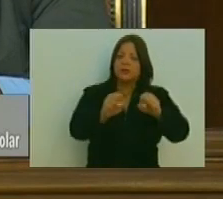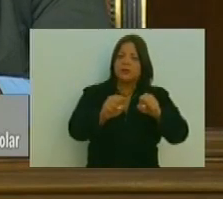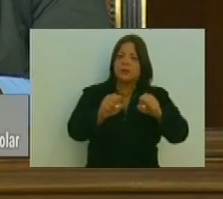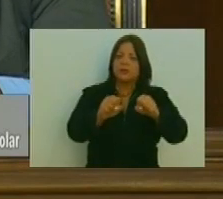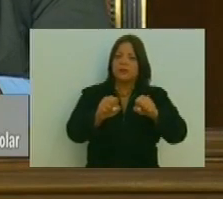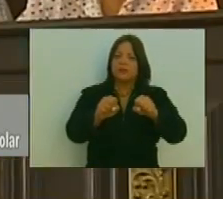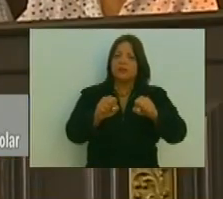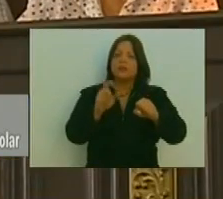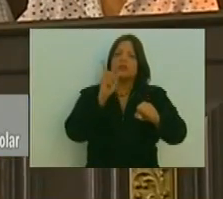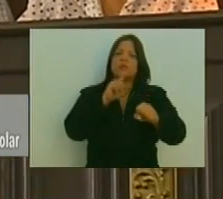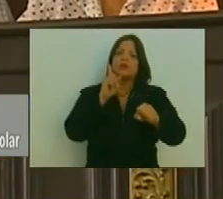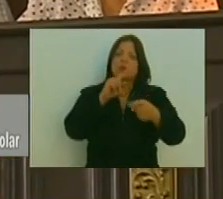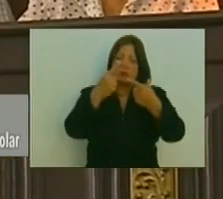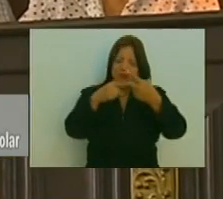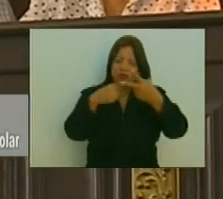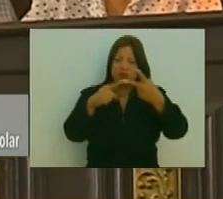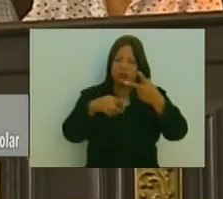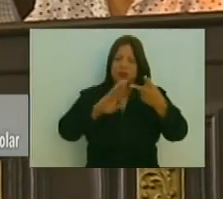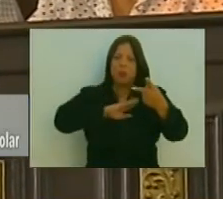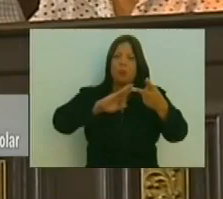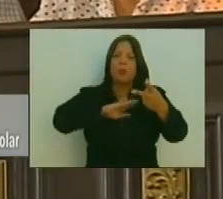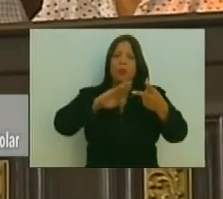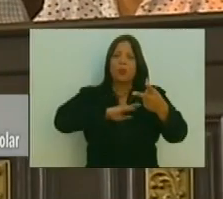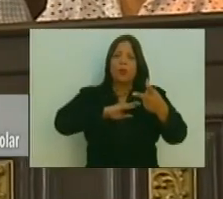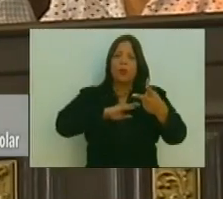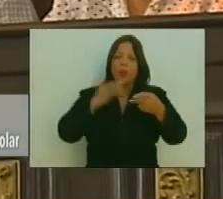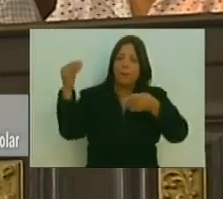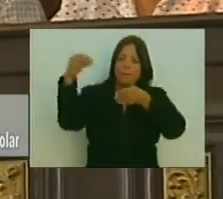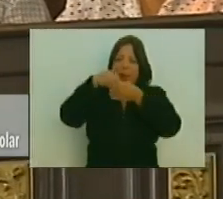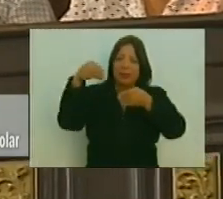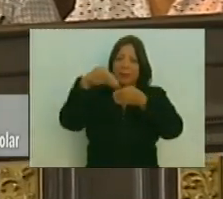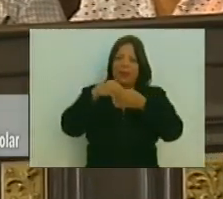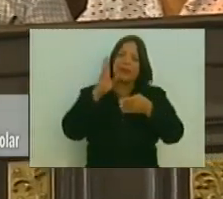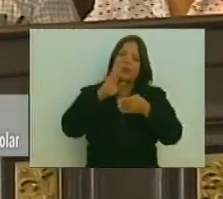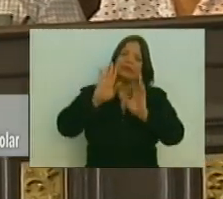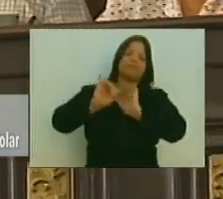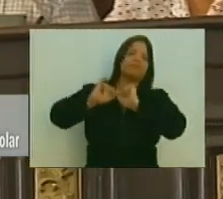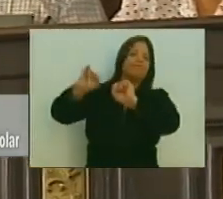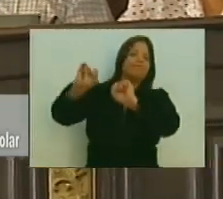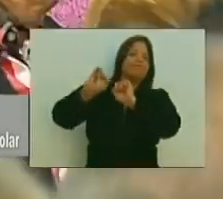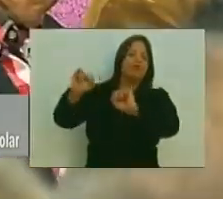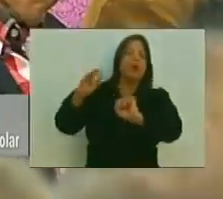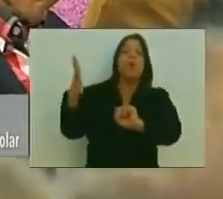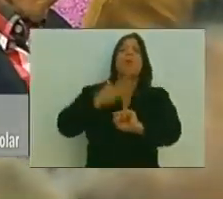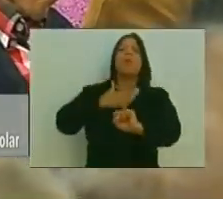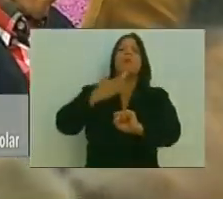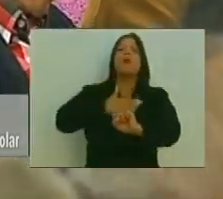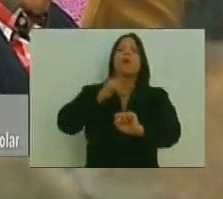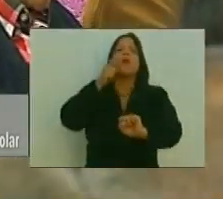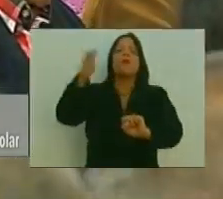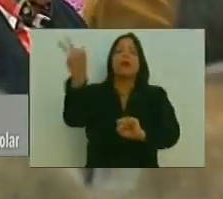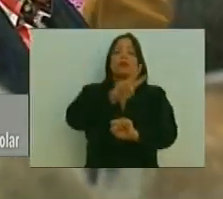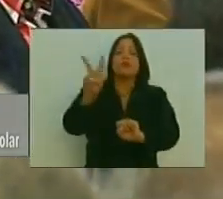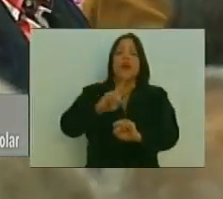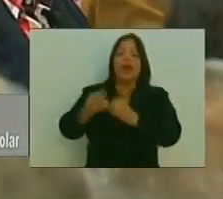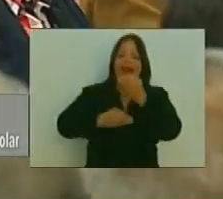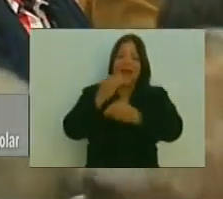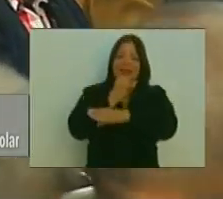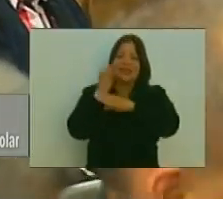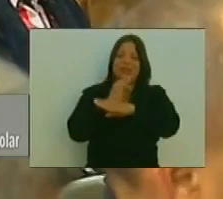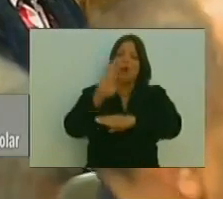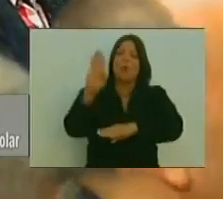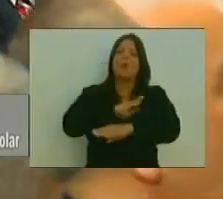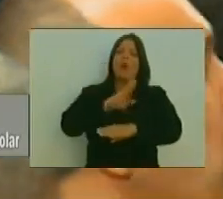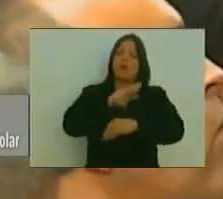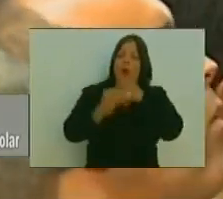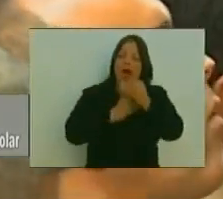sobre asuntos internos que son de la competencia exclusiva del pueblo venezolano e instituciones del